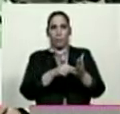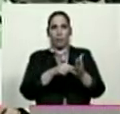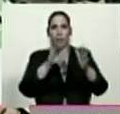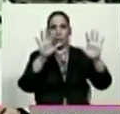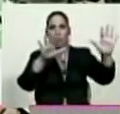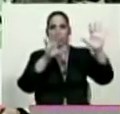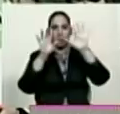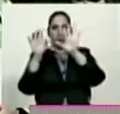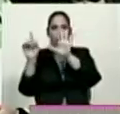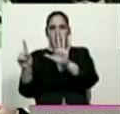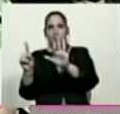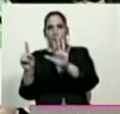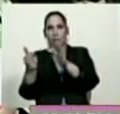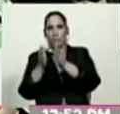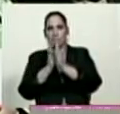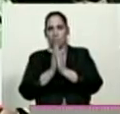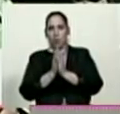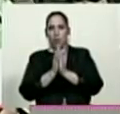2016, por favor,